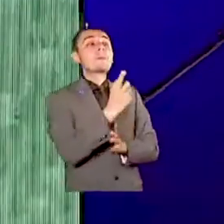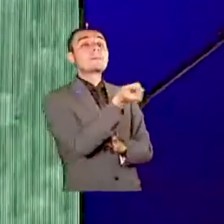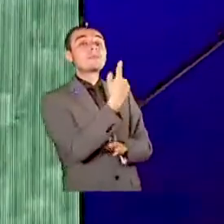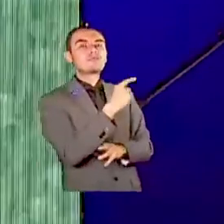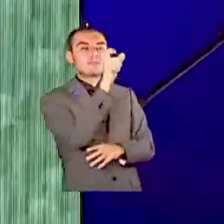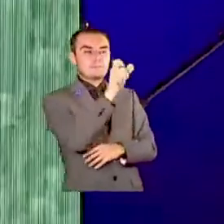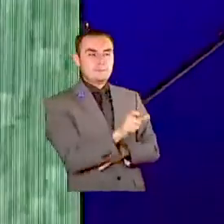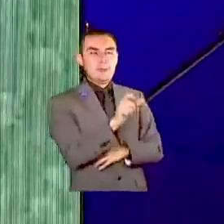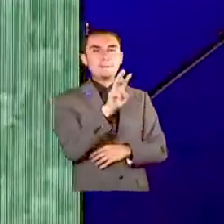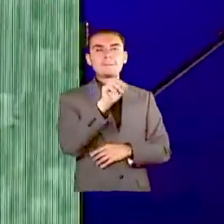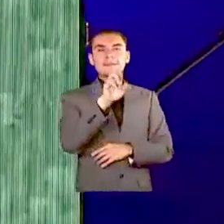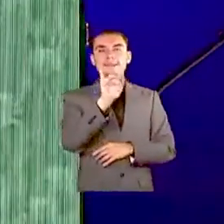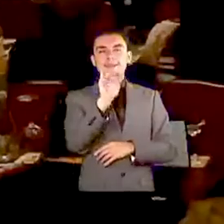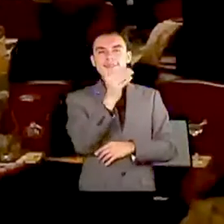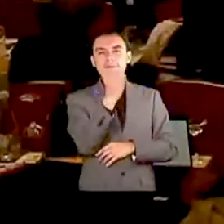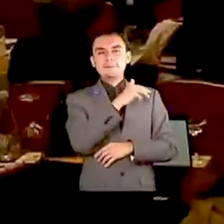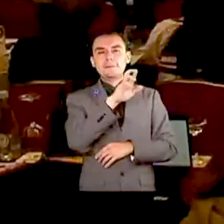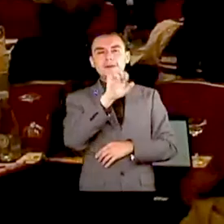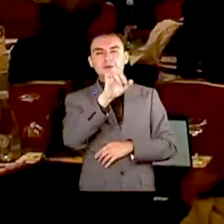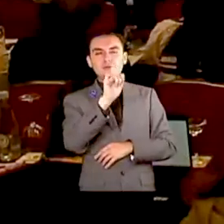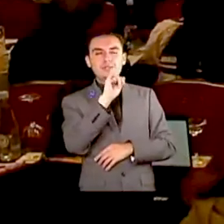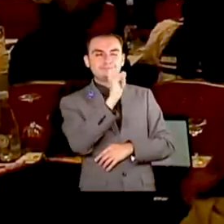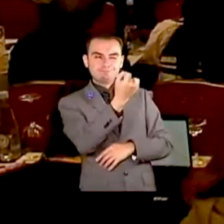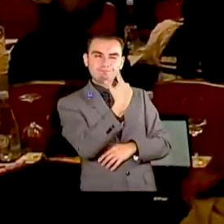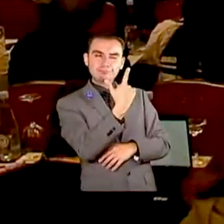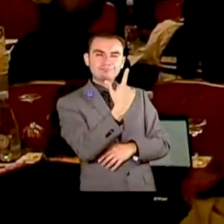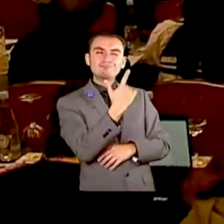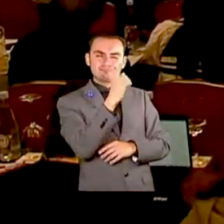la ciudadana María Paula Monroy. Escuchemos.